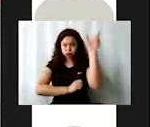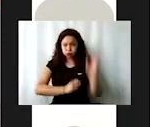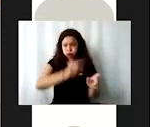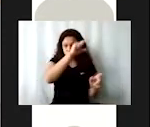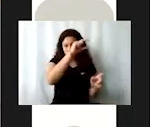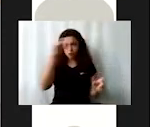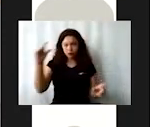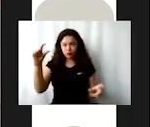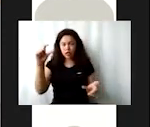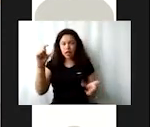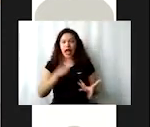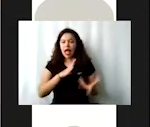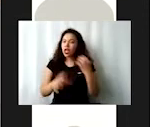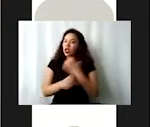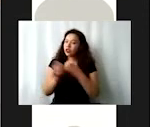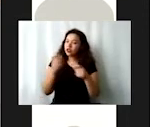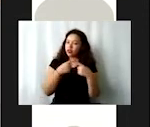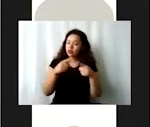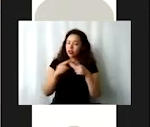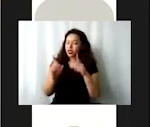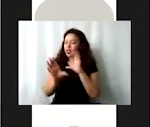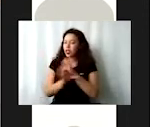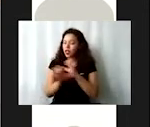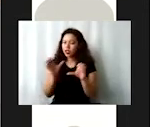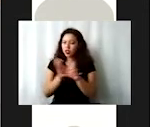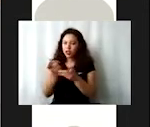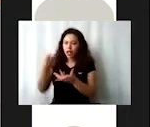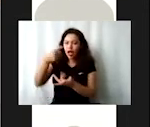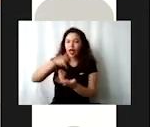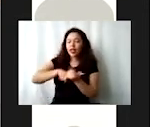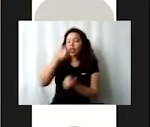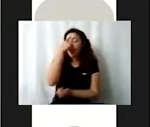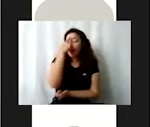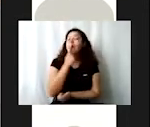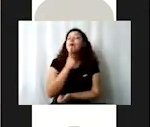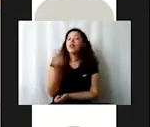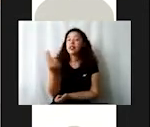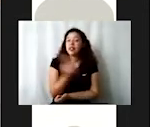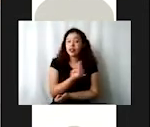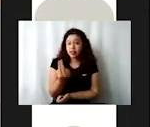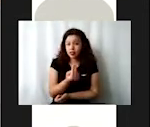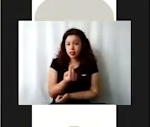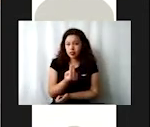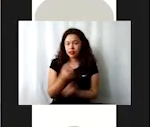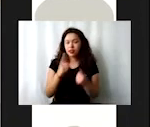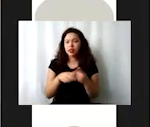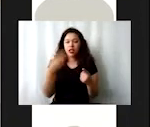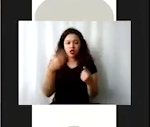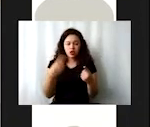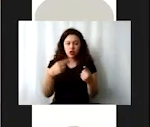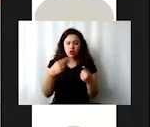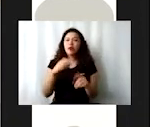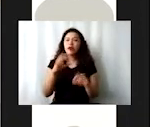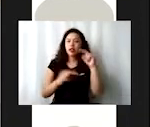supuesto, las variables de los elementos que contiene este perfil de puestos, que viene siendo el nombre del